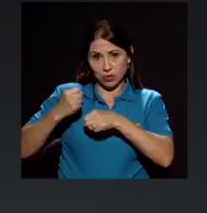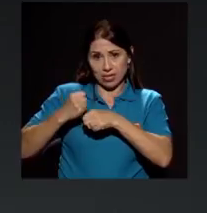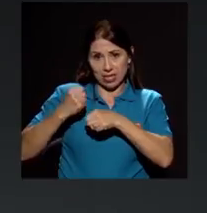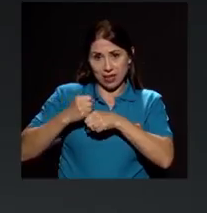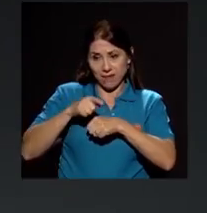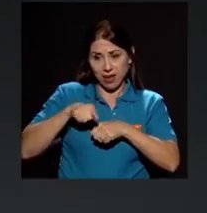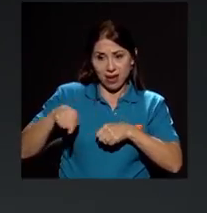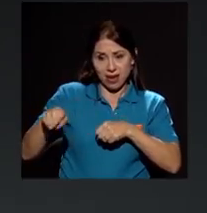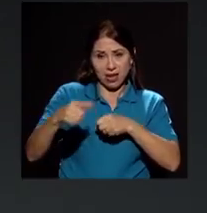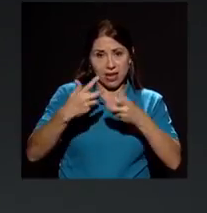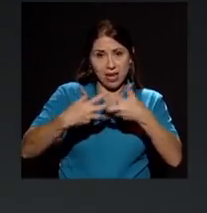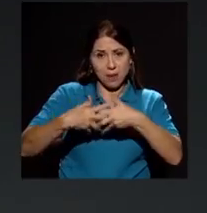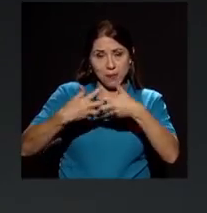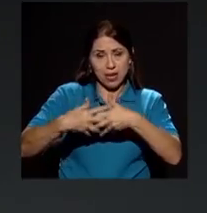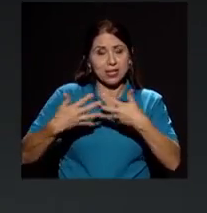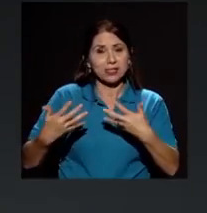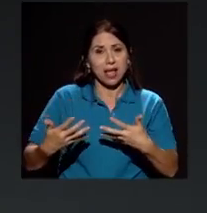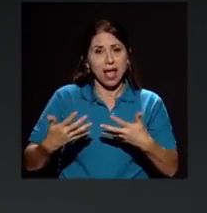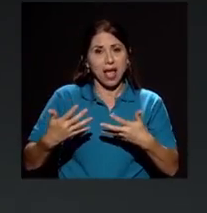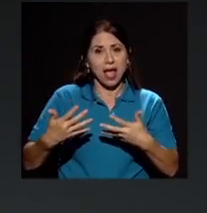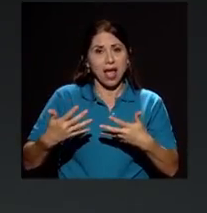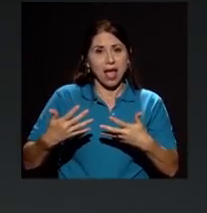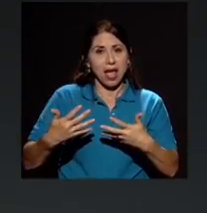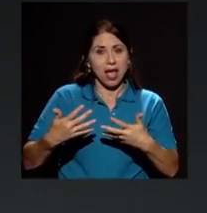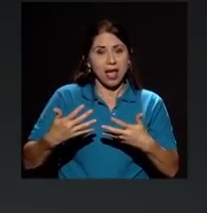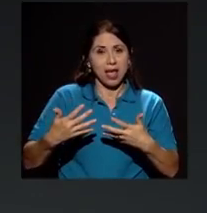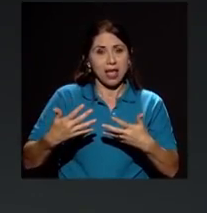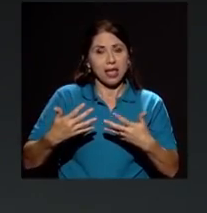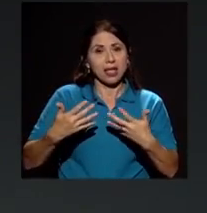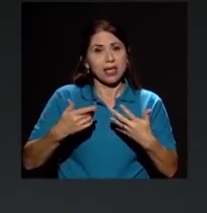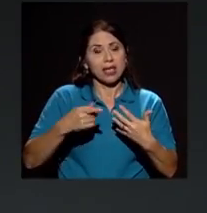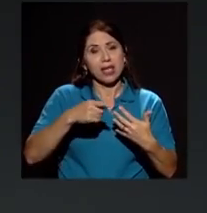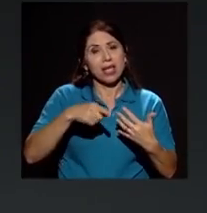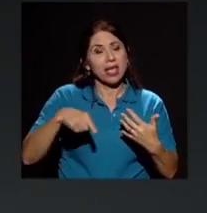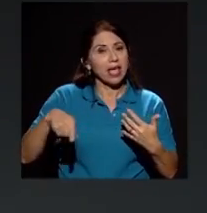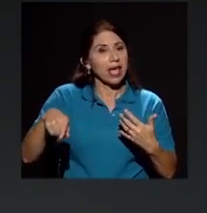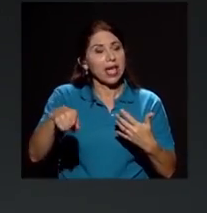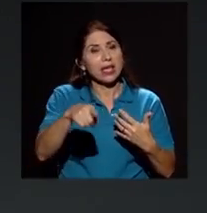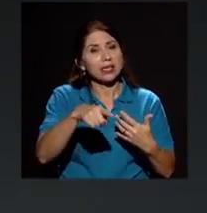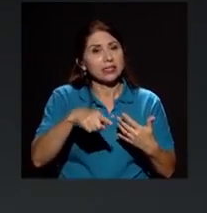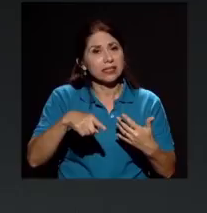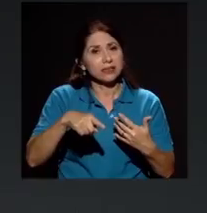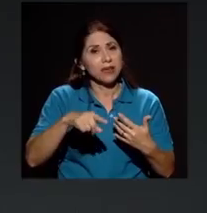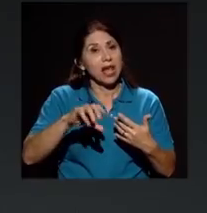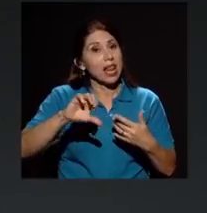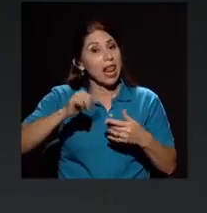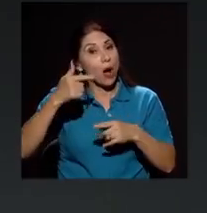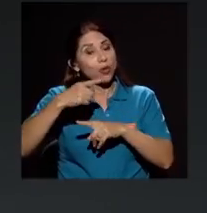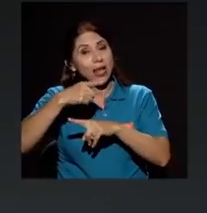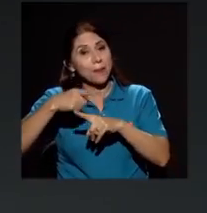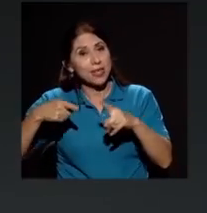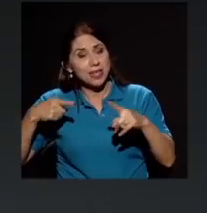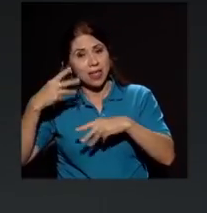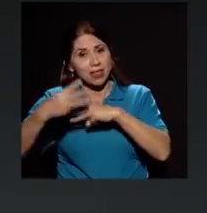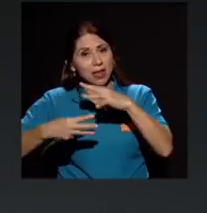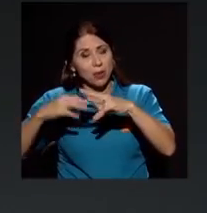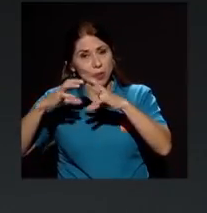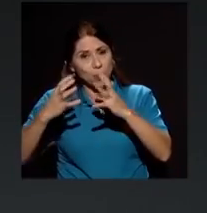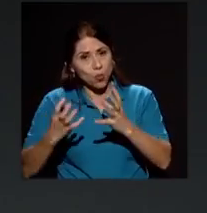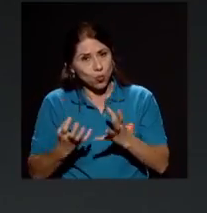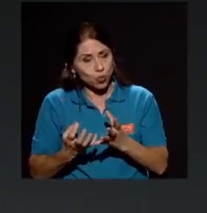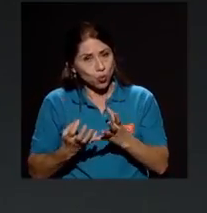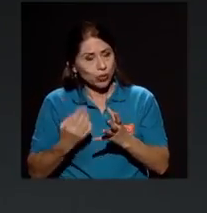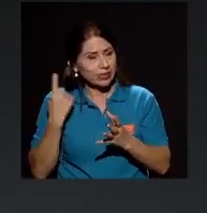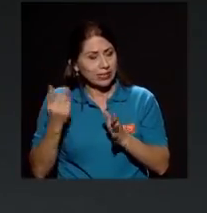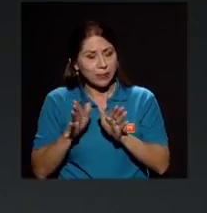son la otra mitad del mundo normalmente y la mejor mitad del mundo son normalmente mujeres